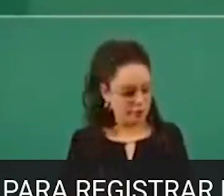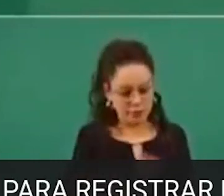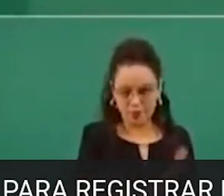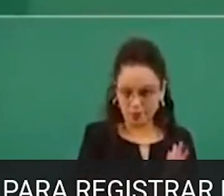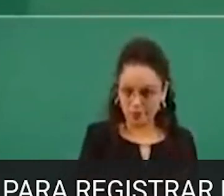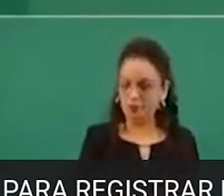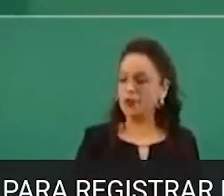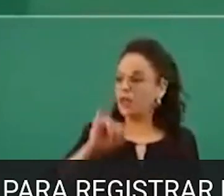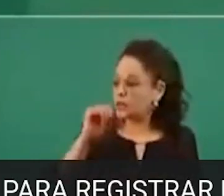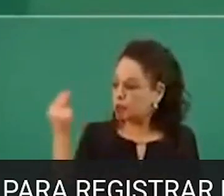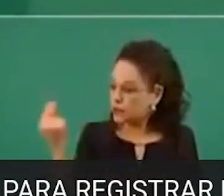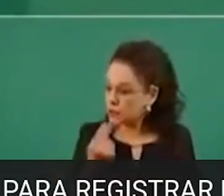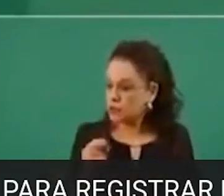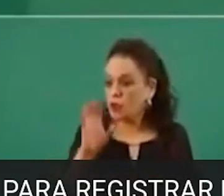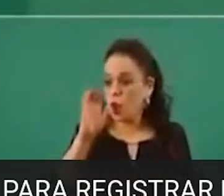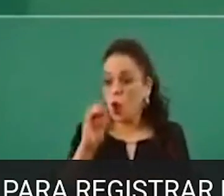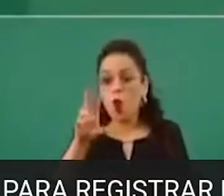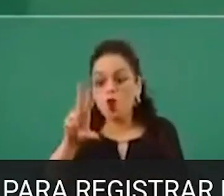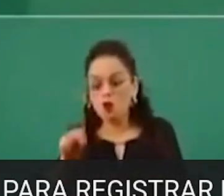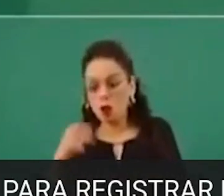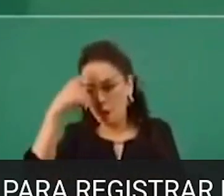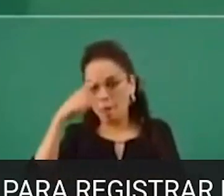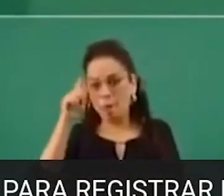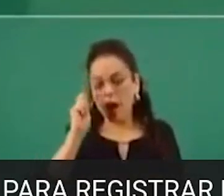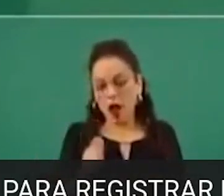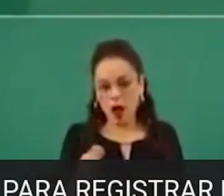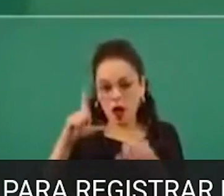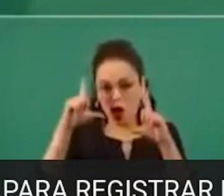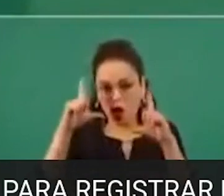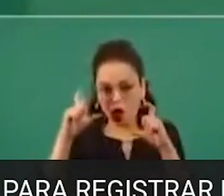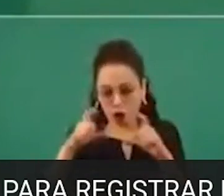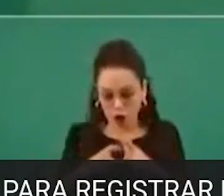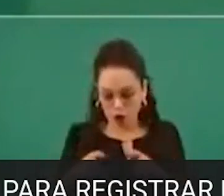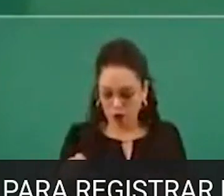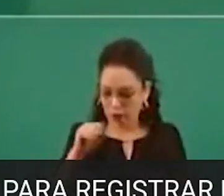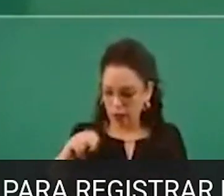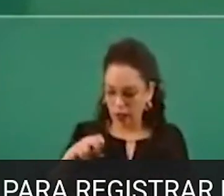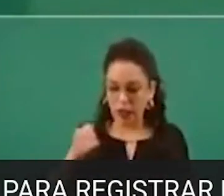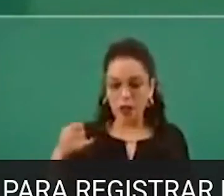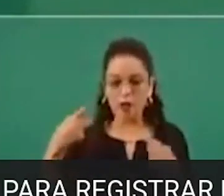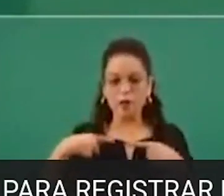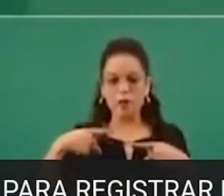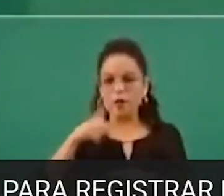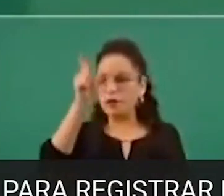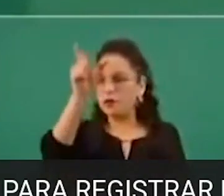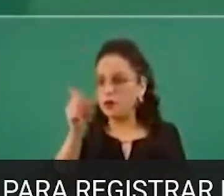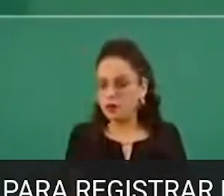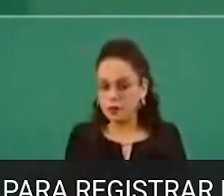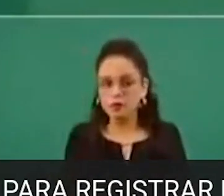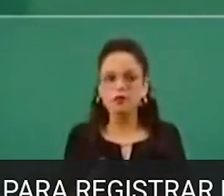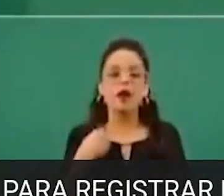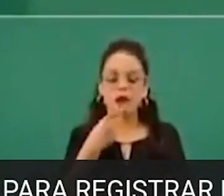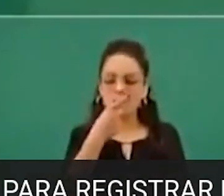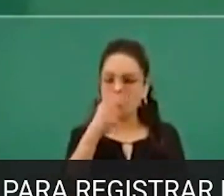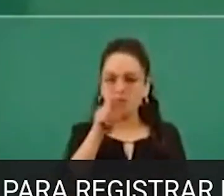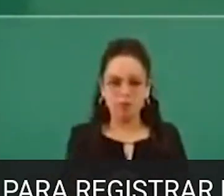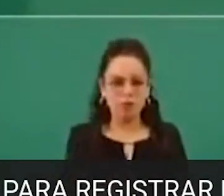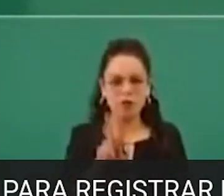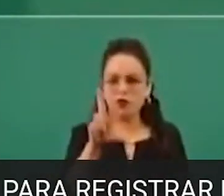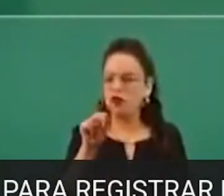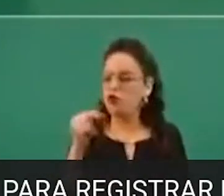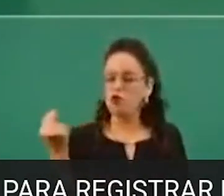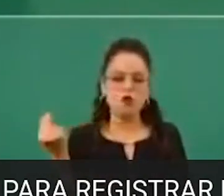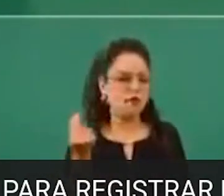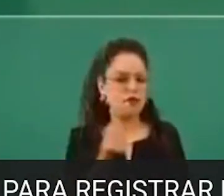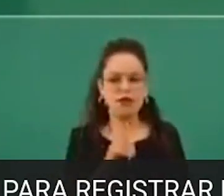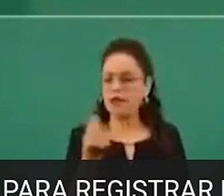no necesidad de tomarle fotografía a la credencial y a la persona. No es necesario, no